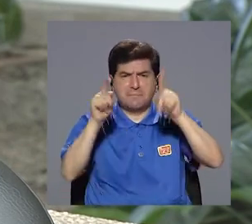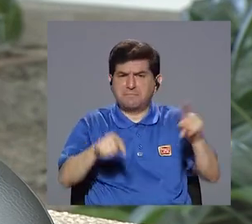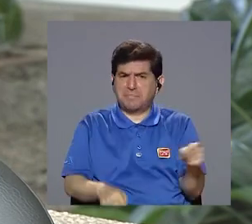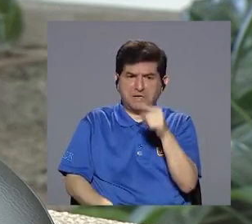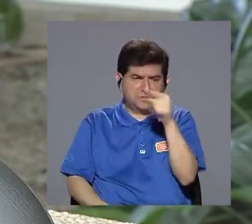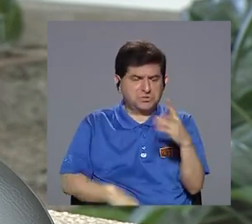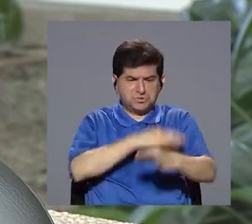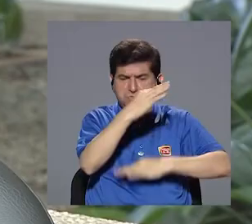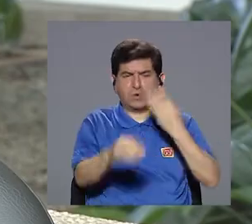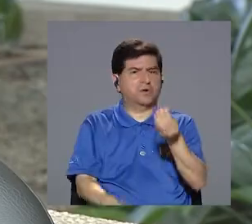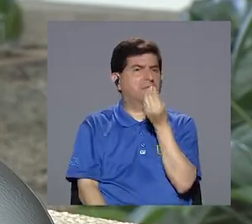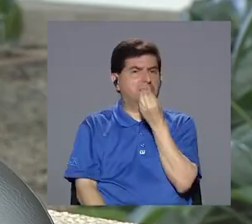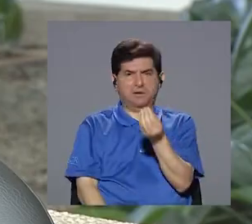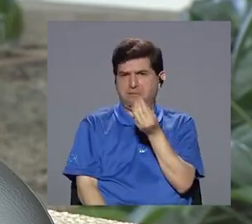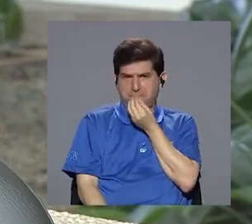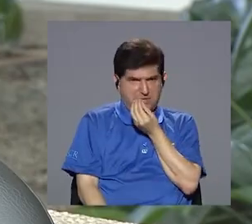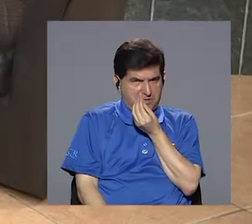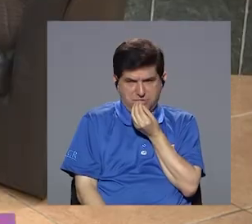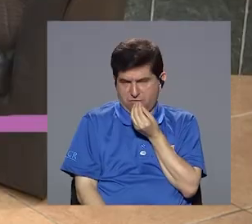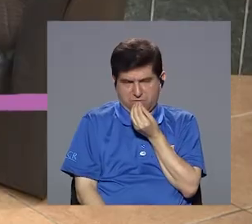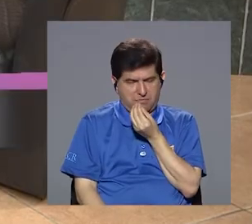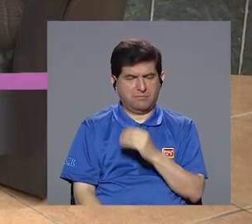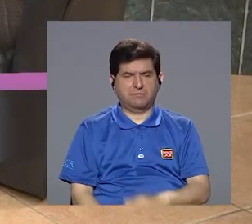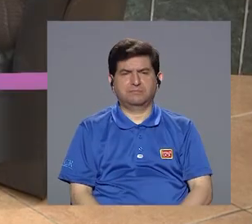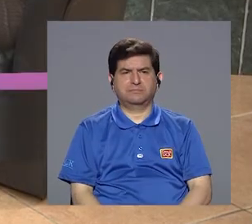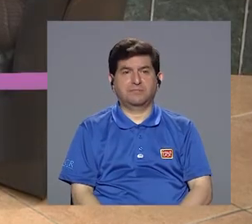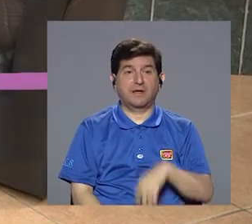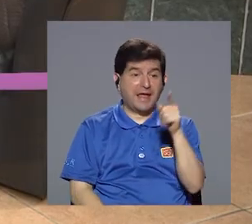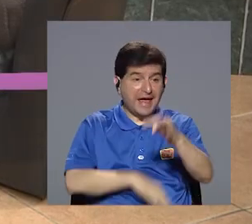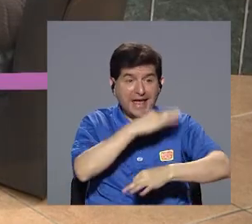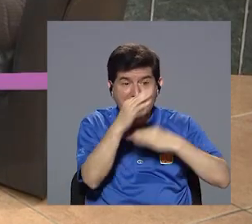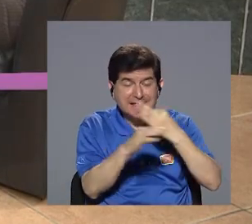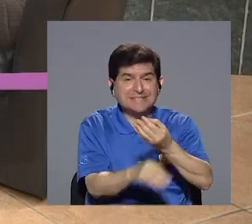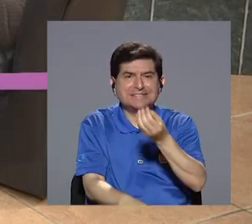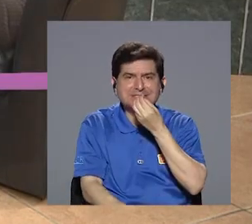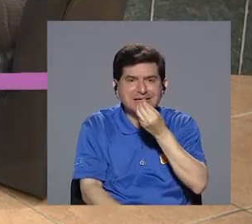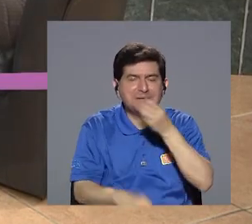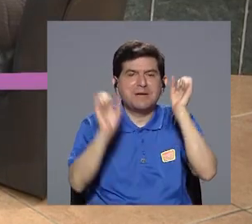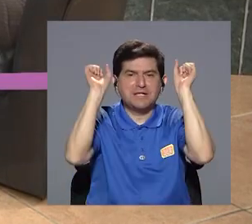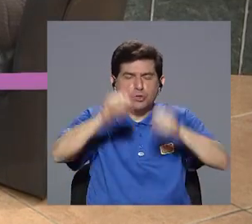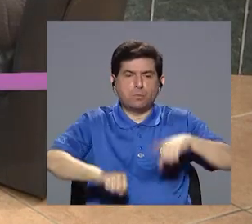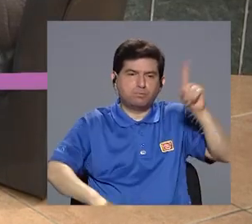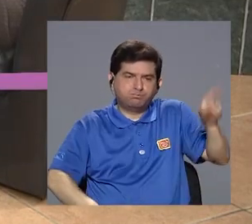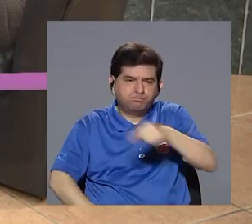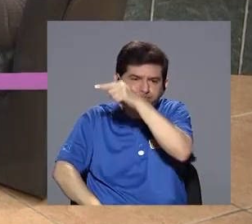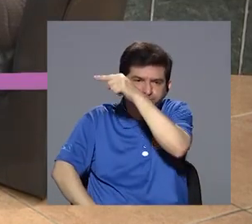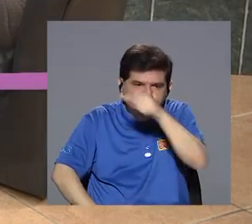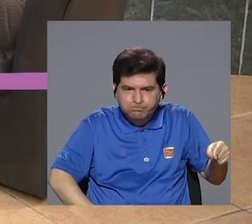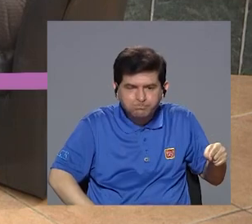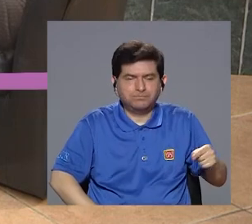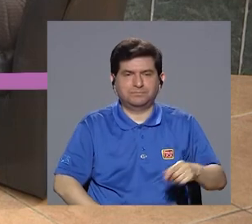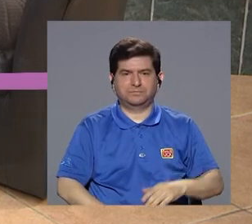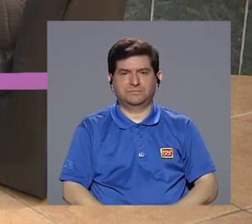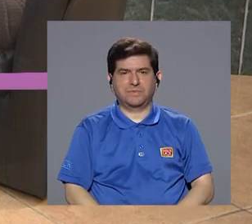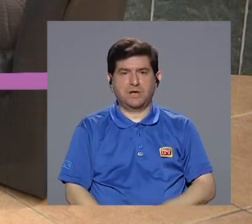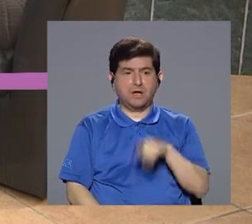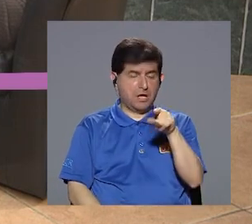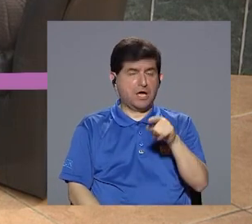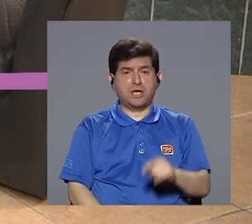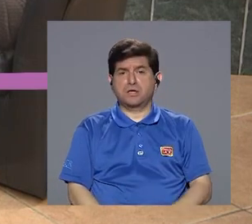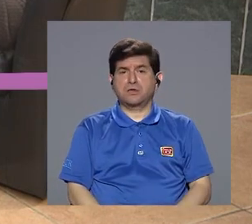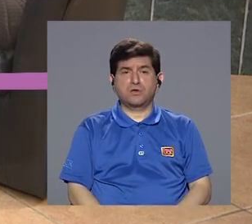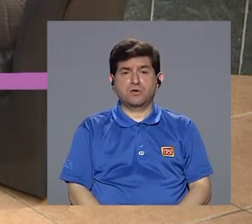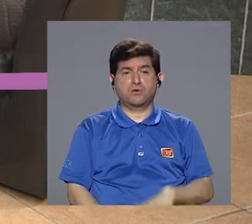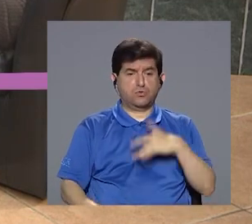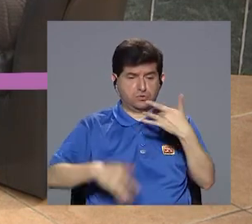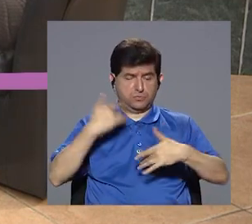la gente elimine cierta clase de alimento, uh-huh. ¿Ya? Entonces, ese tipo de alimentos se pueden eliminar y ellos se